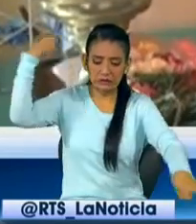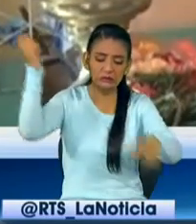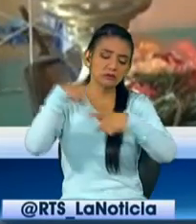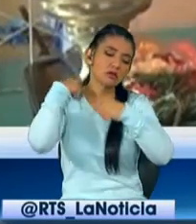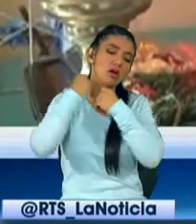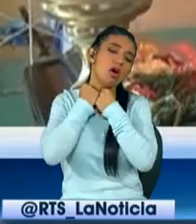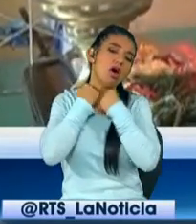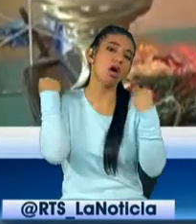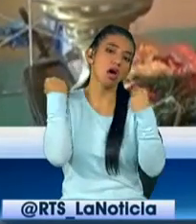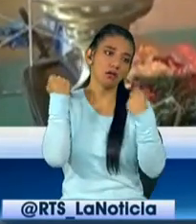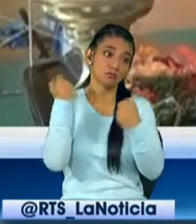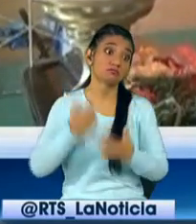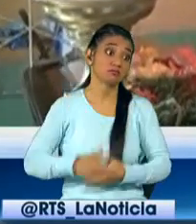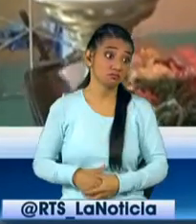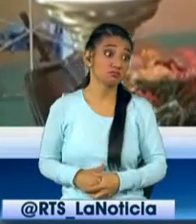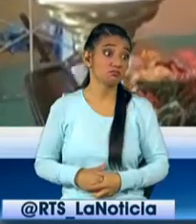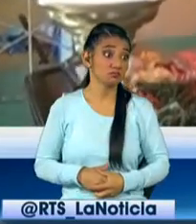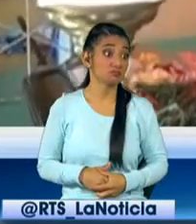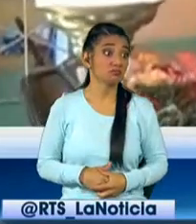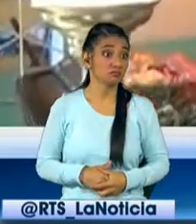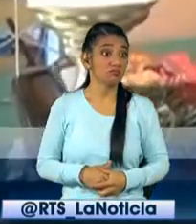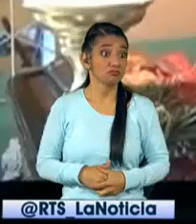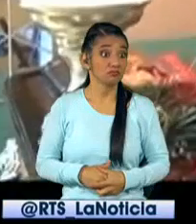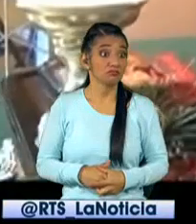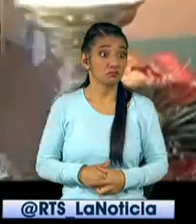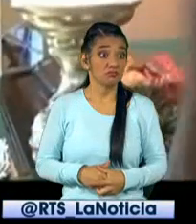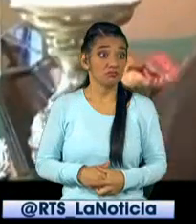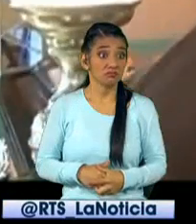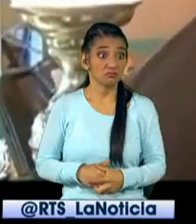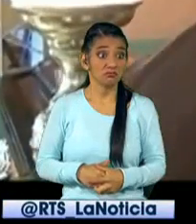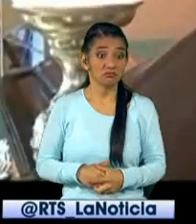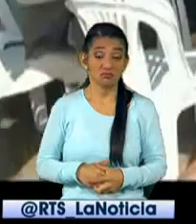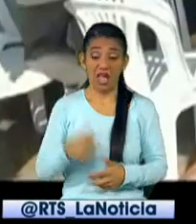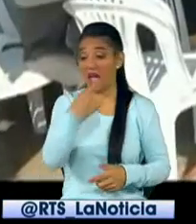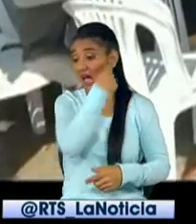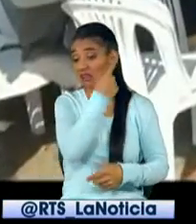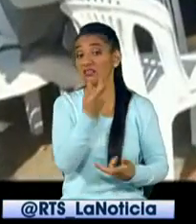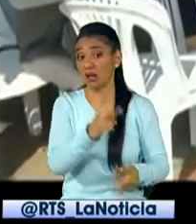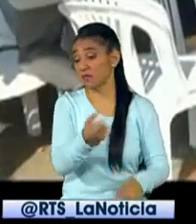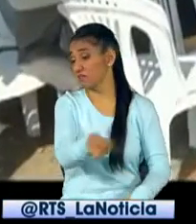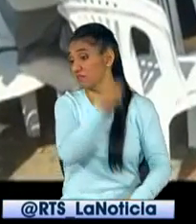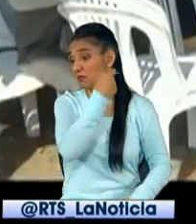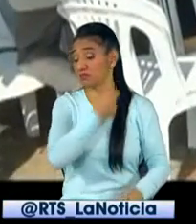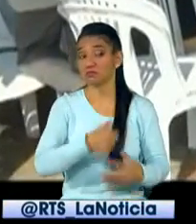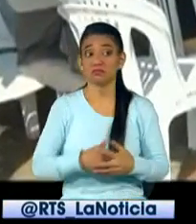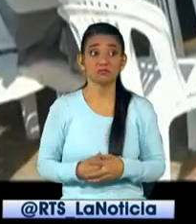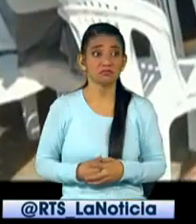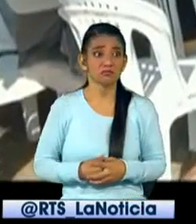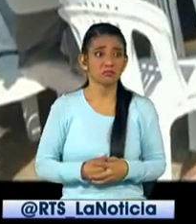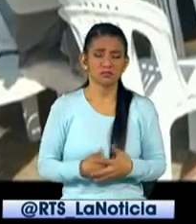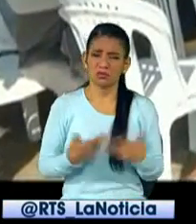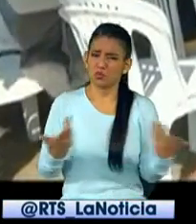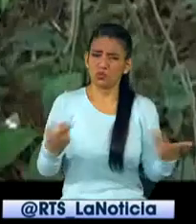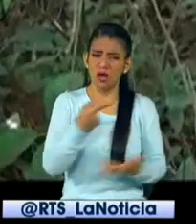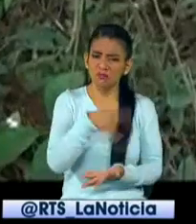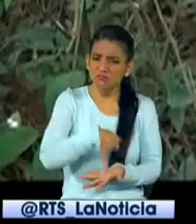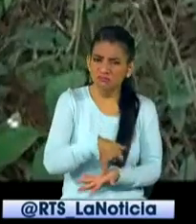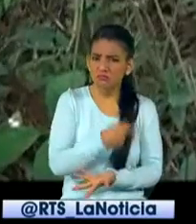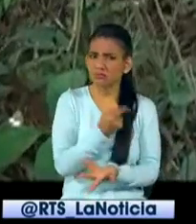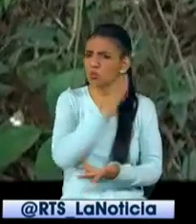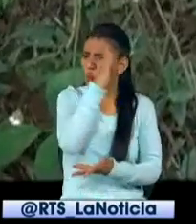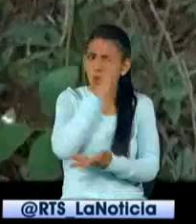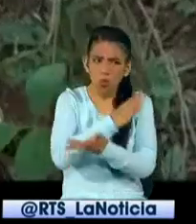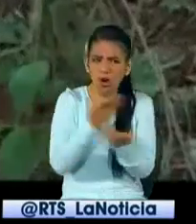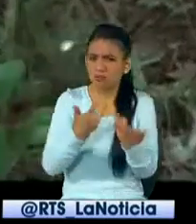le han apretado el cuello. Por aquí esto negro, por aquí le han dado un golpe. Una persona sumamente indefensa que no se metía con nadie. Él o